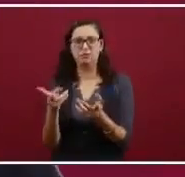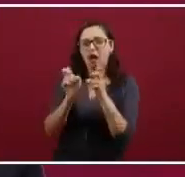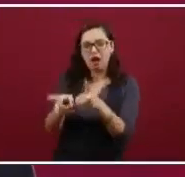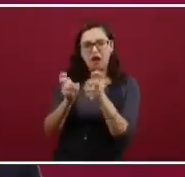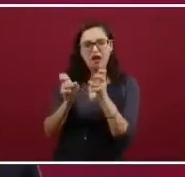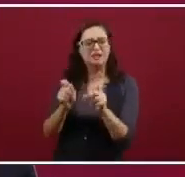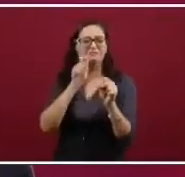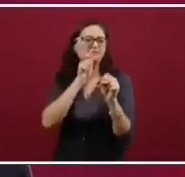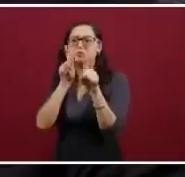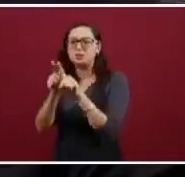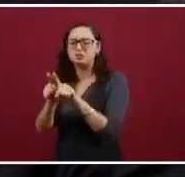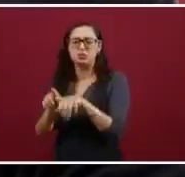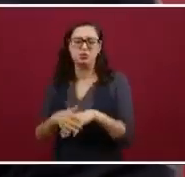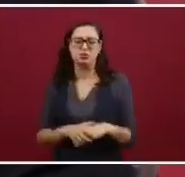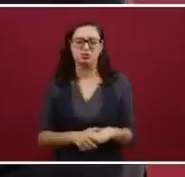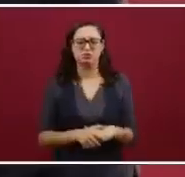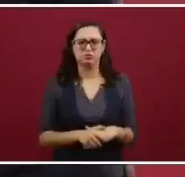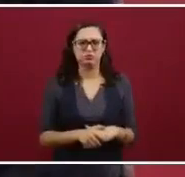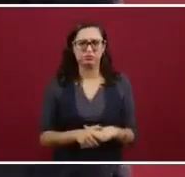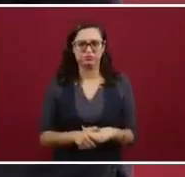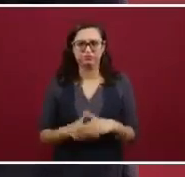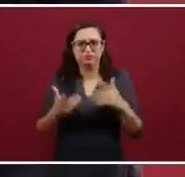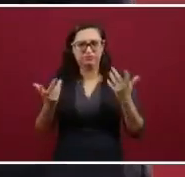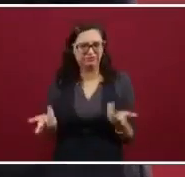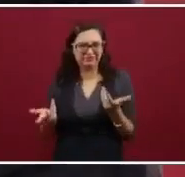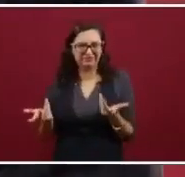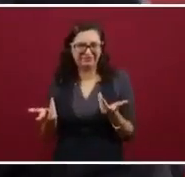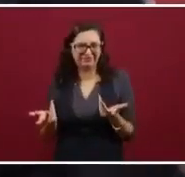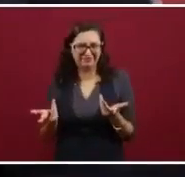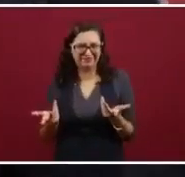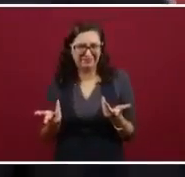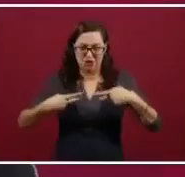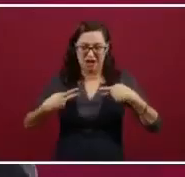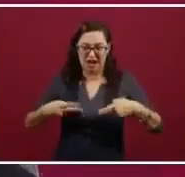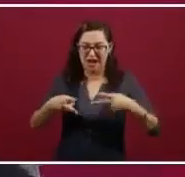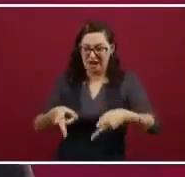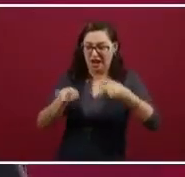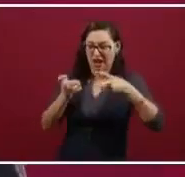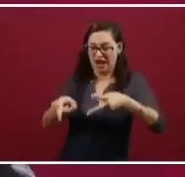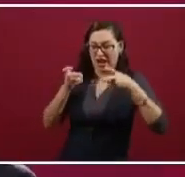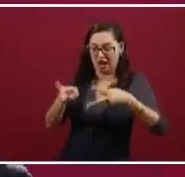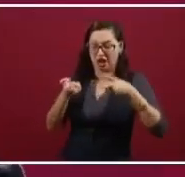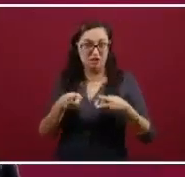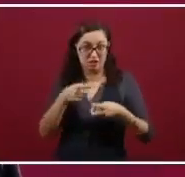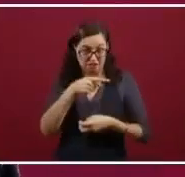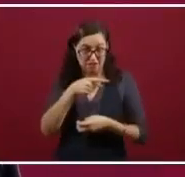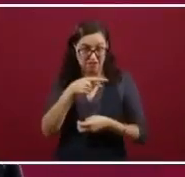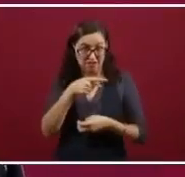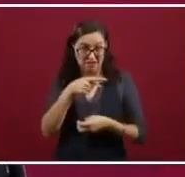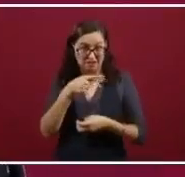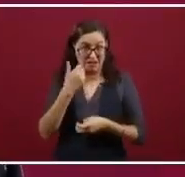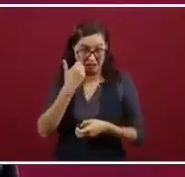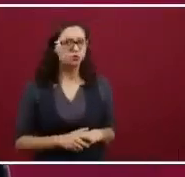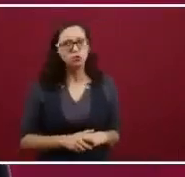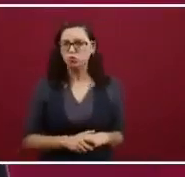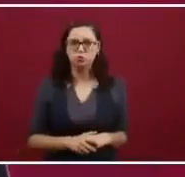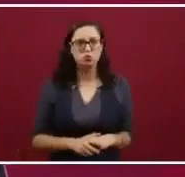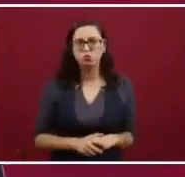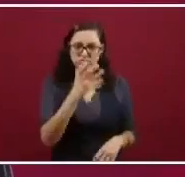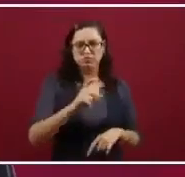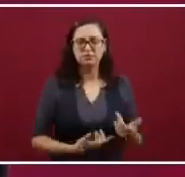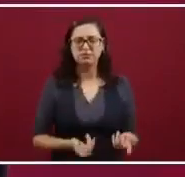huachicol. Es lo mismo. O sea, ¿qué querían los que se dedicaban al huachicol? Que diéramos marcha atrás. Y dijimos, no,